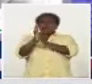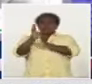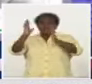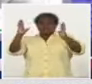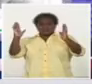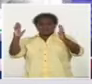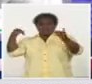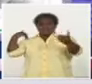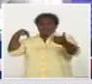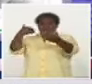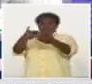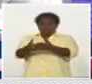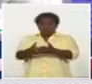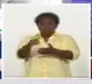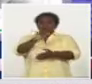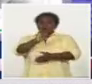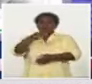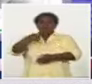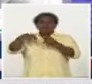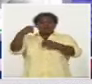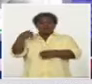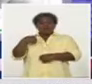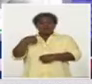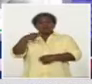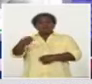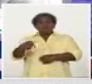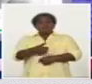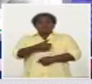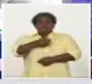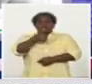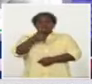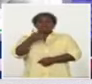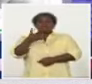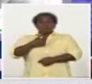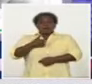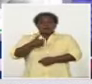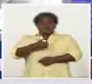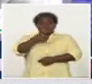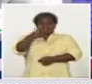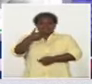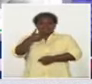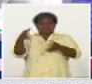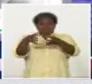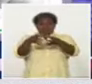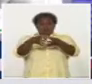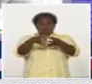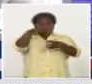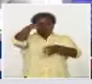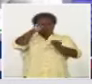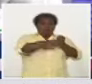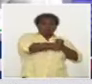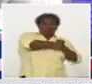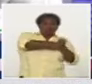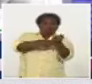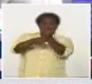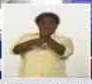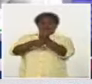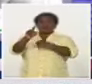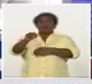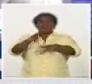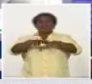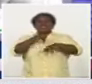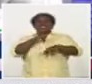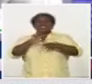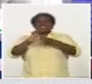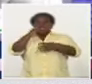recibimos la noticia de la muerte de Higinio Vélez, presidente de la Federación Cubana de Béisbol y uno de los managers o directores más ganadores de la pelota cubana